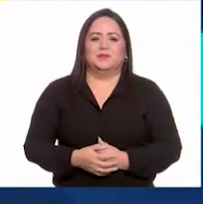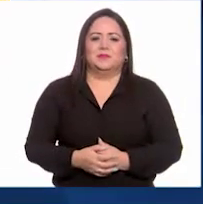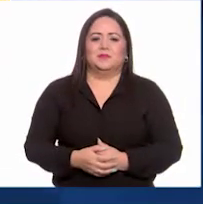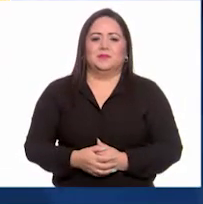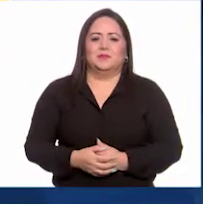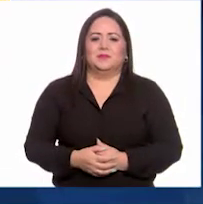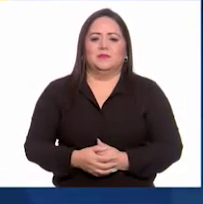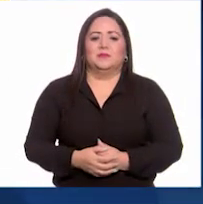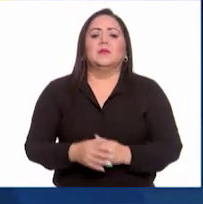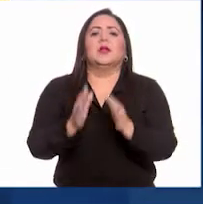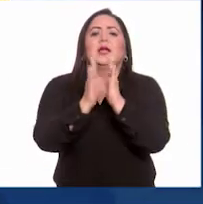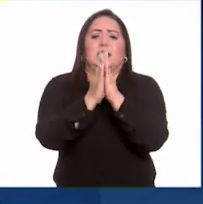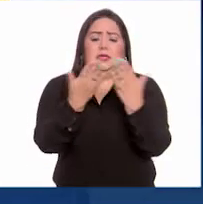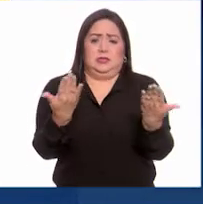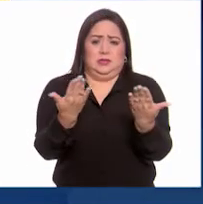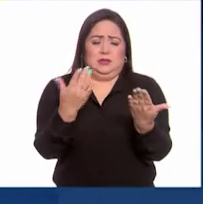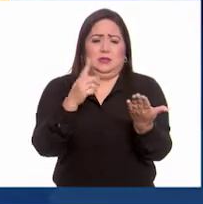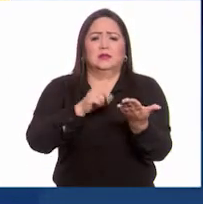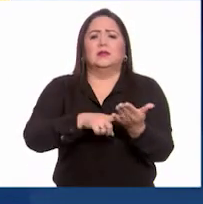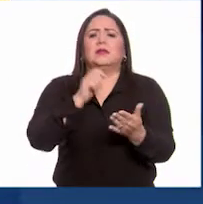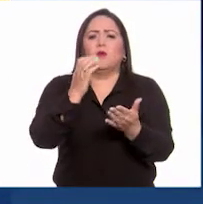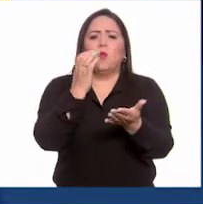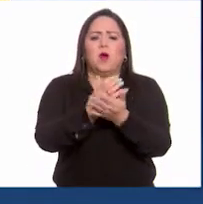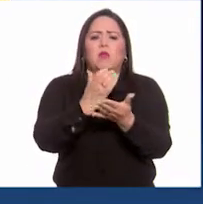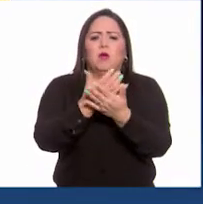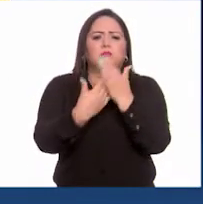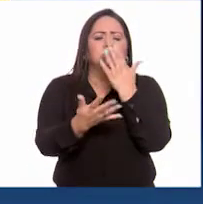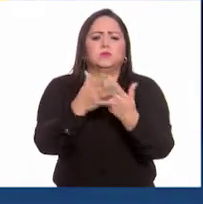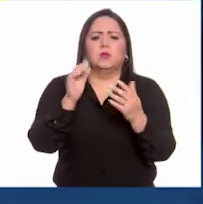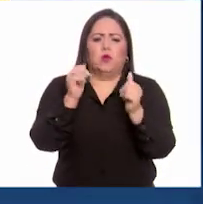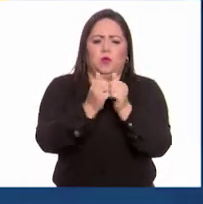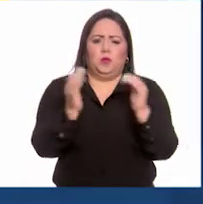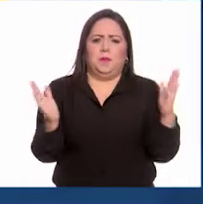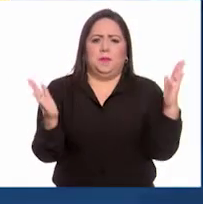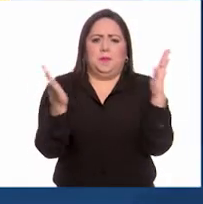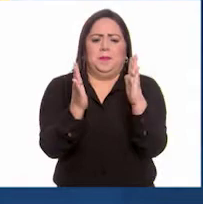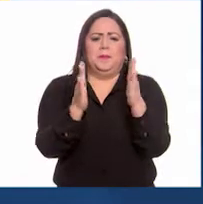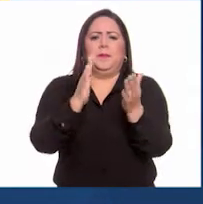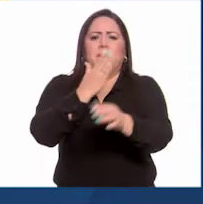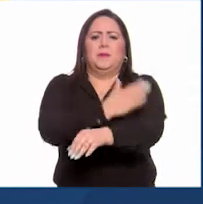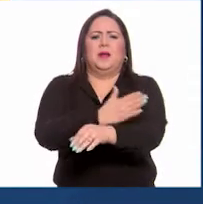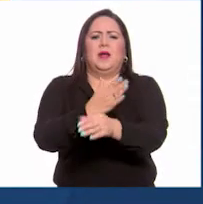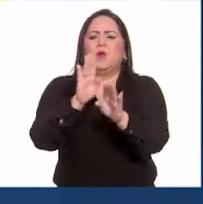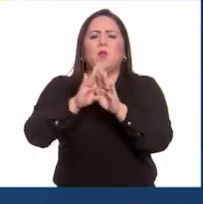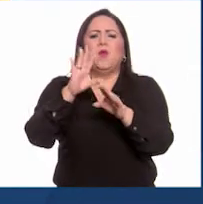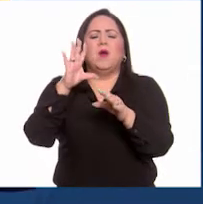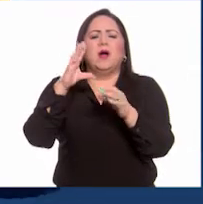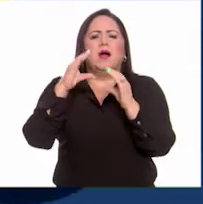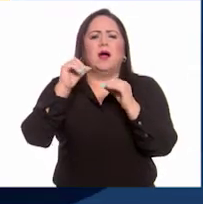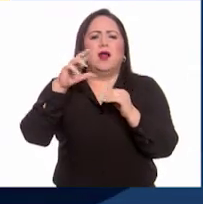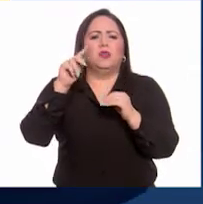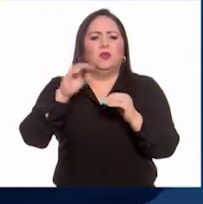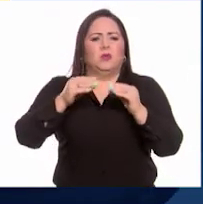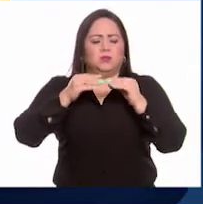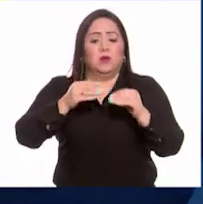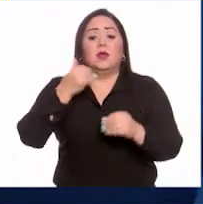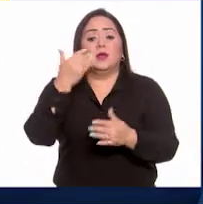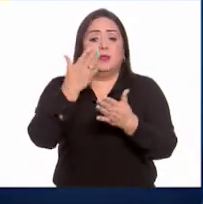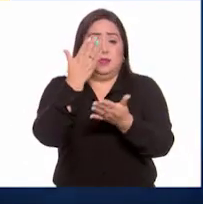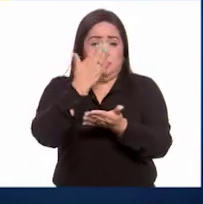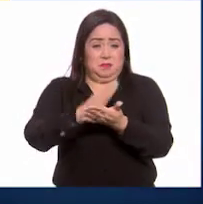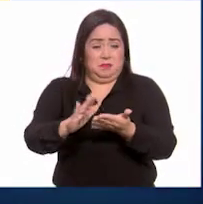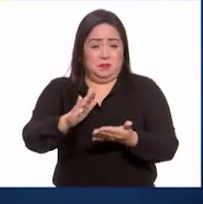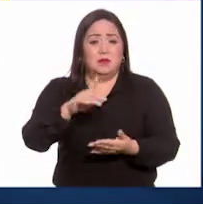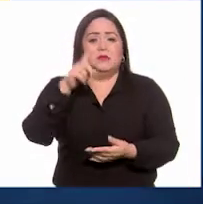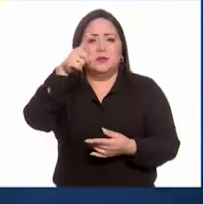libro cartonero es una publicación encuadernada a mano con tapas o pastas de cartón reciclado. Además, es un vehículo